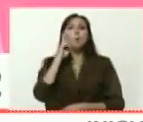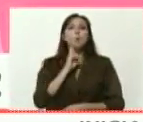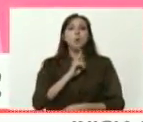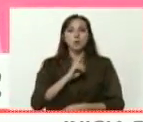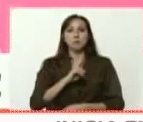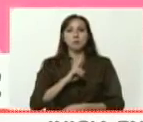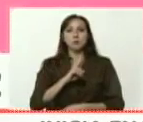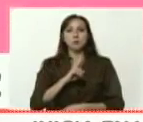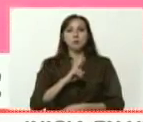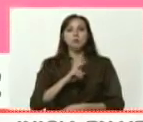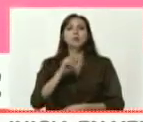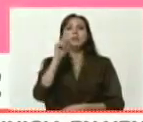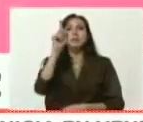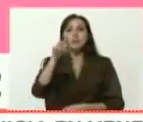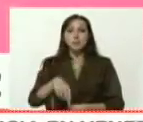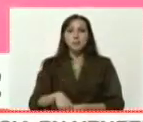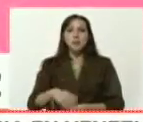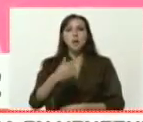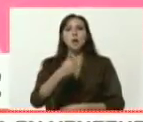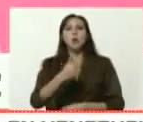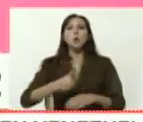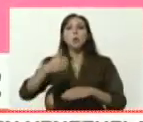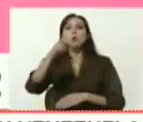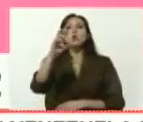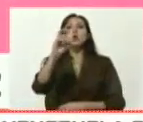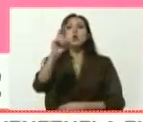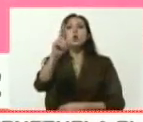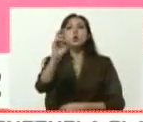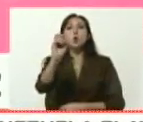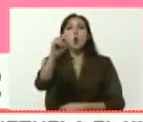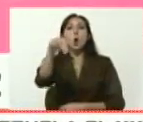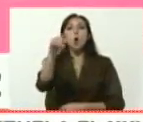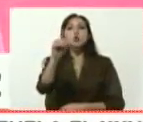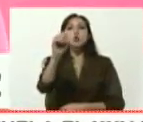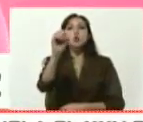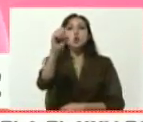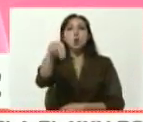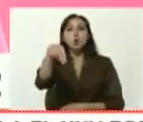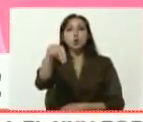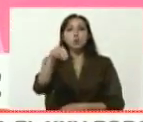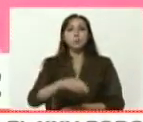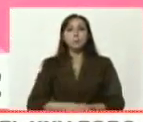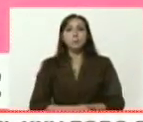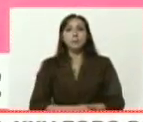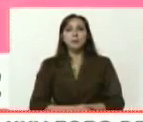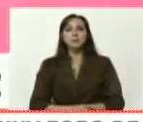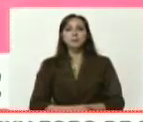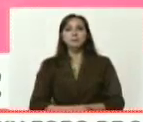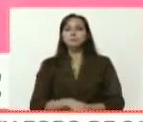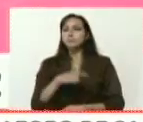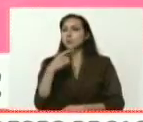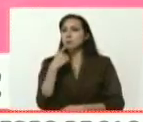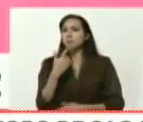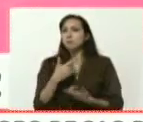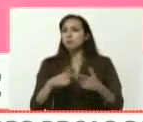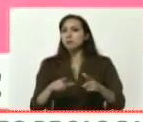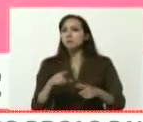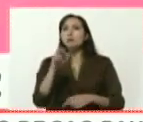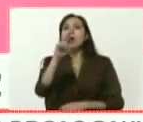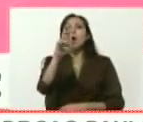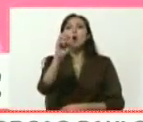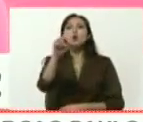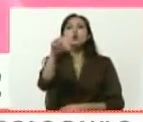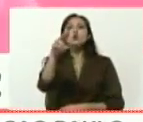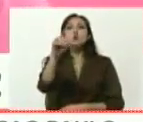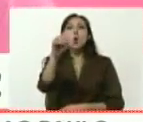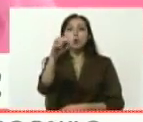del coronel Rondón. Cuando le dijo a nuestro libertador, Rondón no ha peleado, y Simón Bolívar al